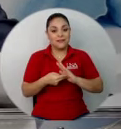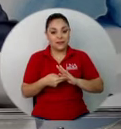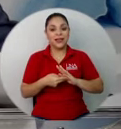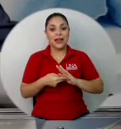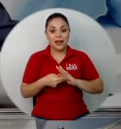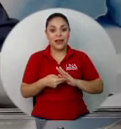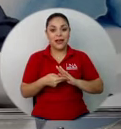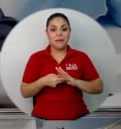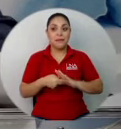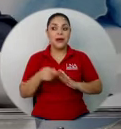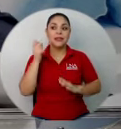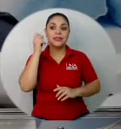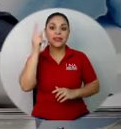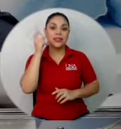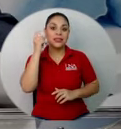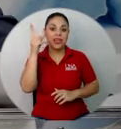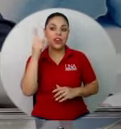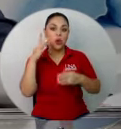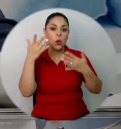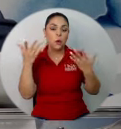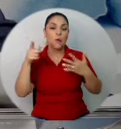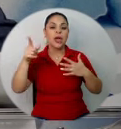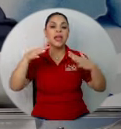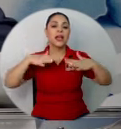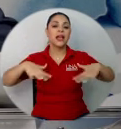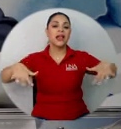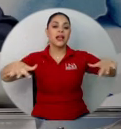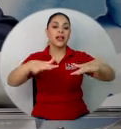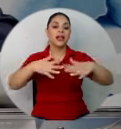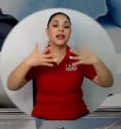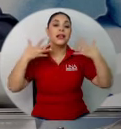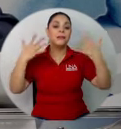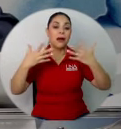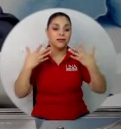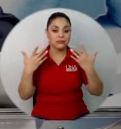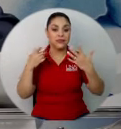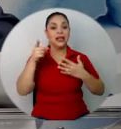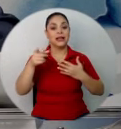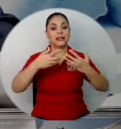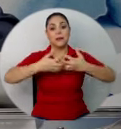refiriendo exclusivamente a lo que es el clima organizacional que se tenga ahí